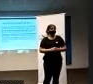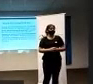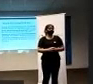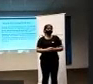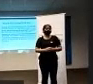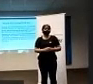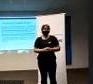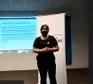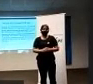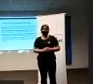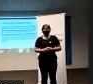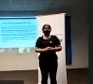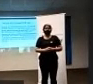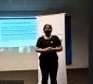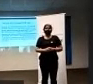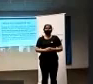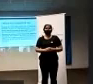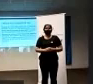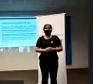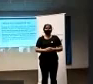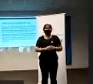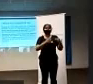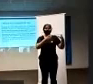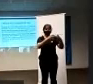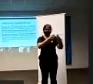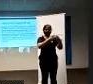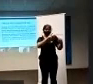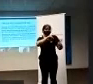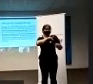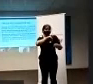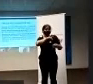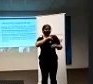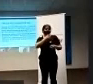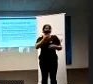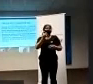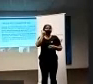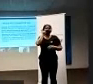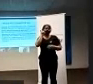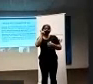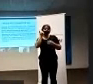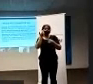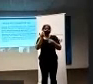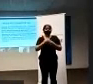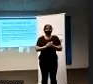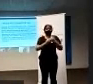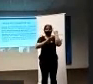Para aquellas enfermedades, aquellos pacientes con enfermedades autoinmunes, los datos son limitados. Las personas con enfermedad autoinmune que forman parte de los